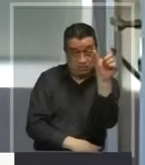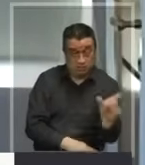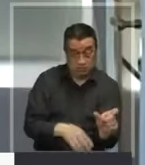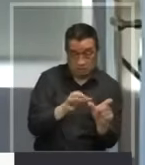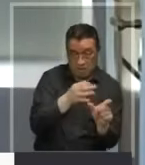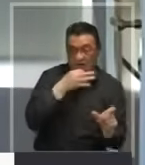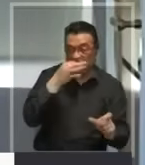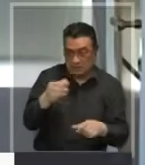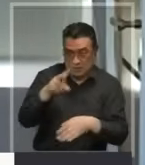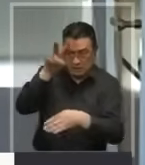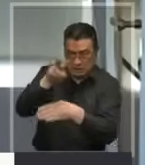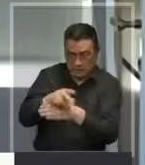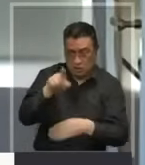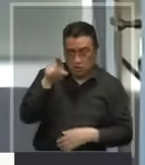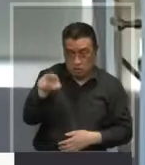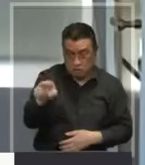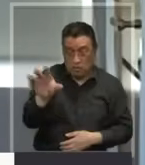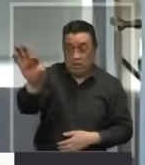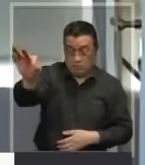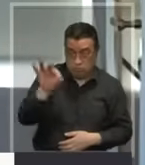a un testigo o a una víctima